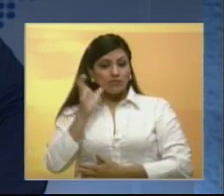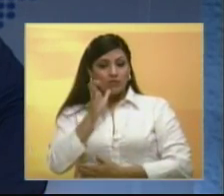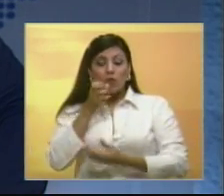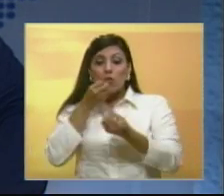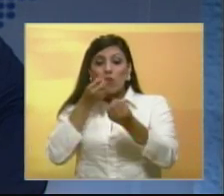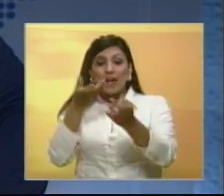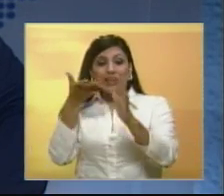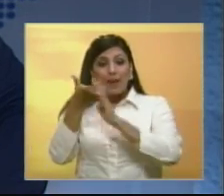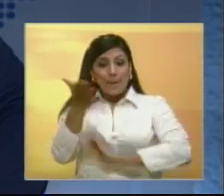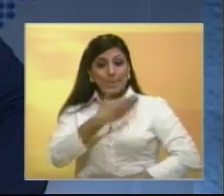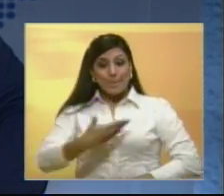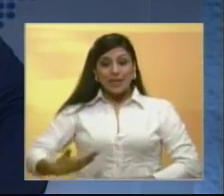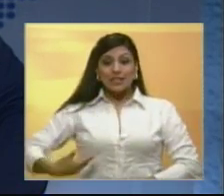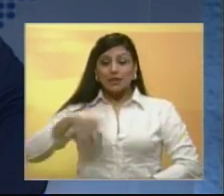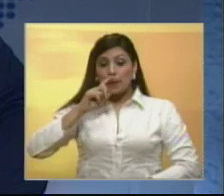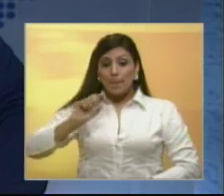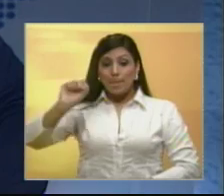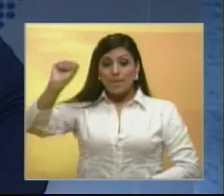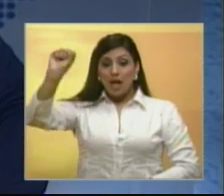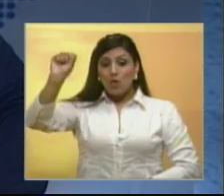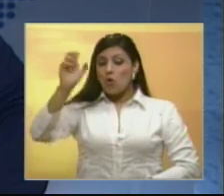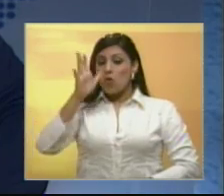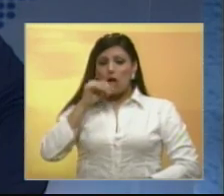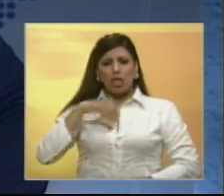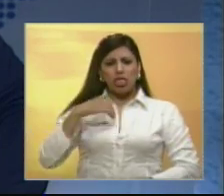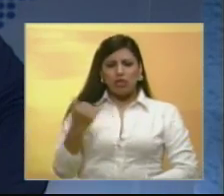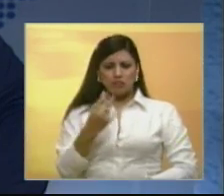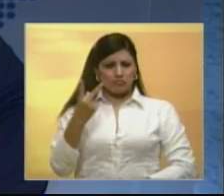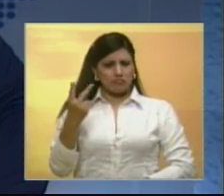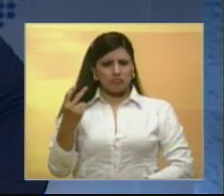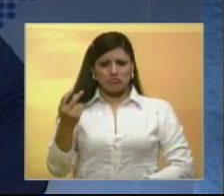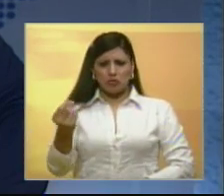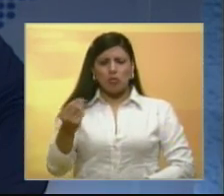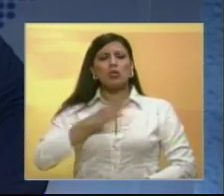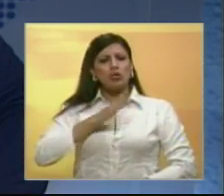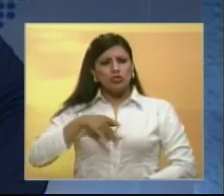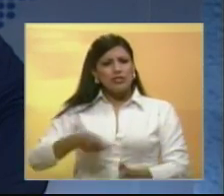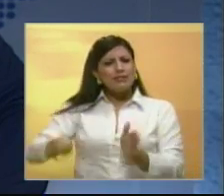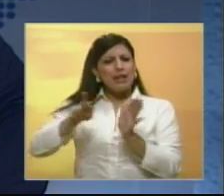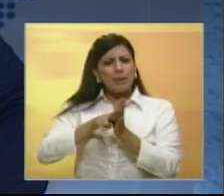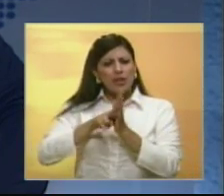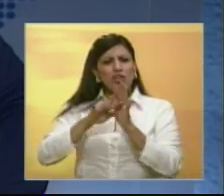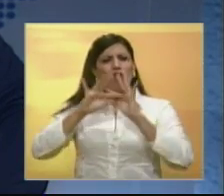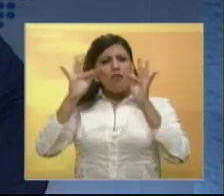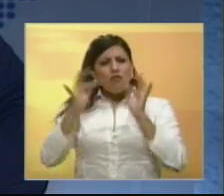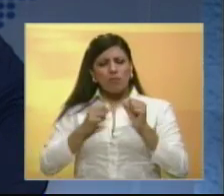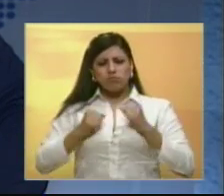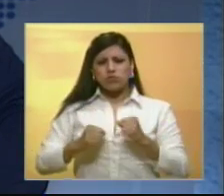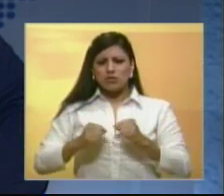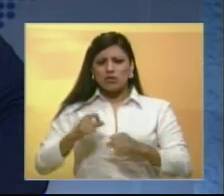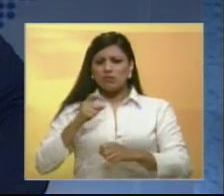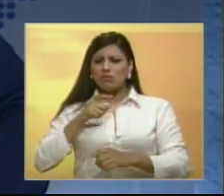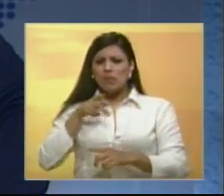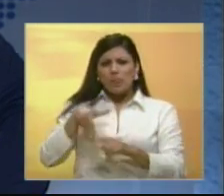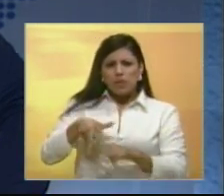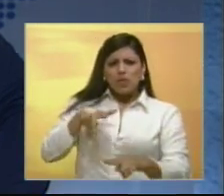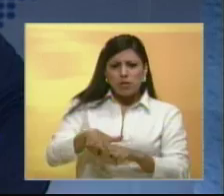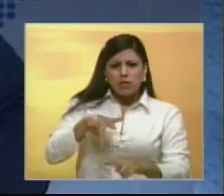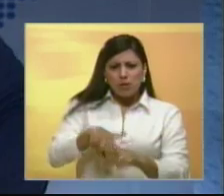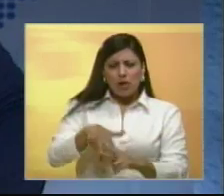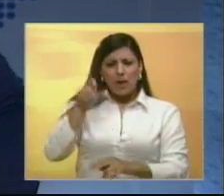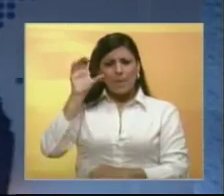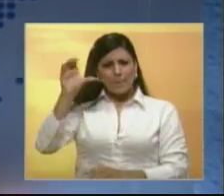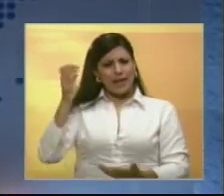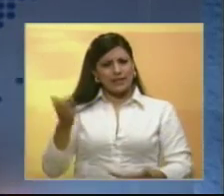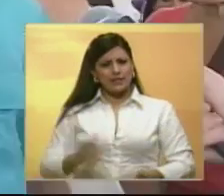indicó que el presidente de la República, Nicolás Maduro, no dará su brazo a torcer y repetirá el mismo modelo que hasta ahora tiene al país sumido en una crisis económica